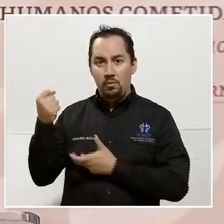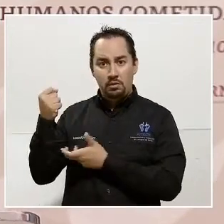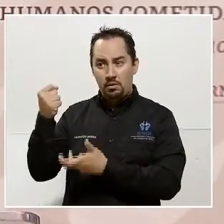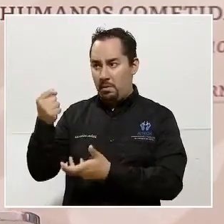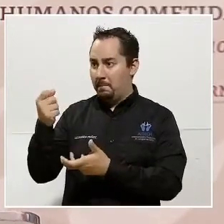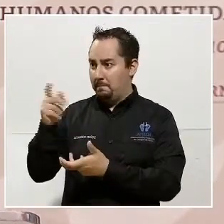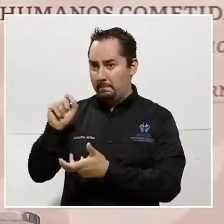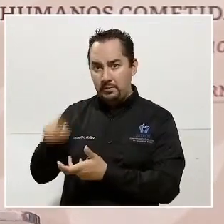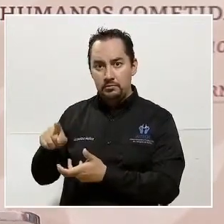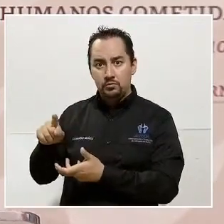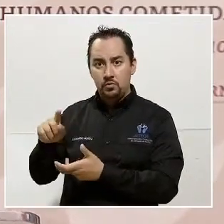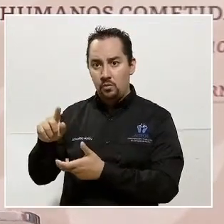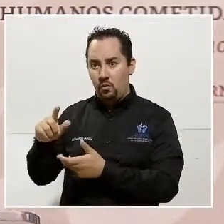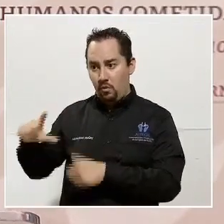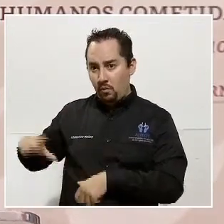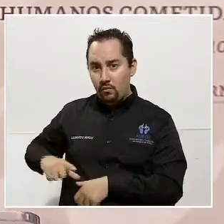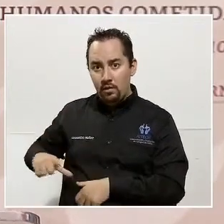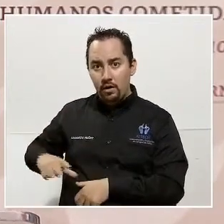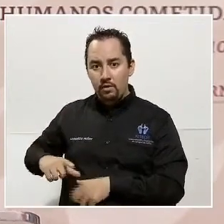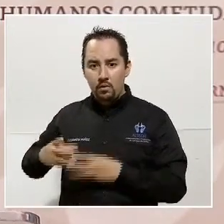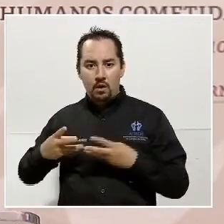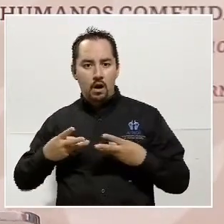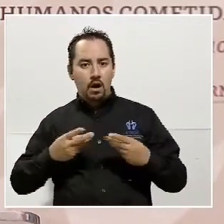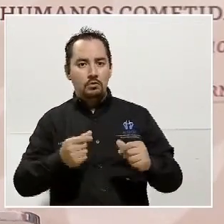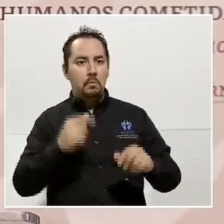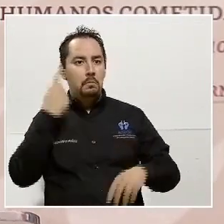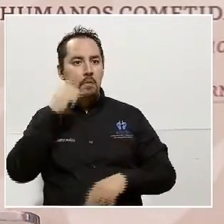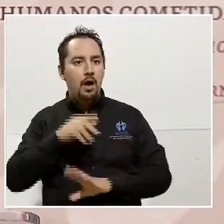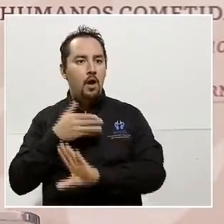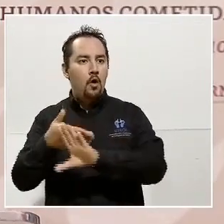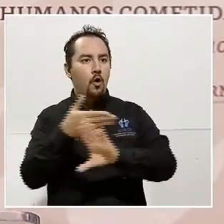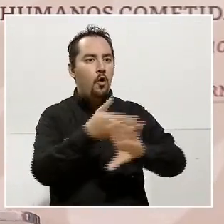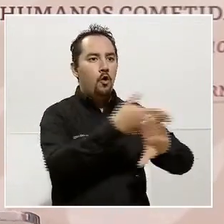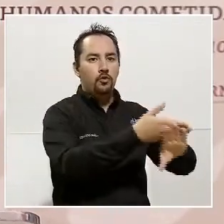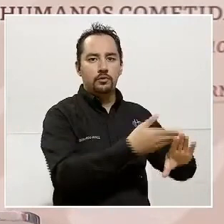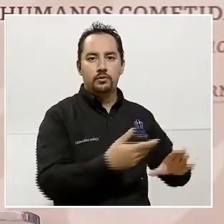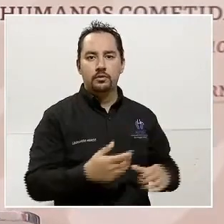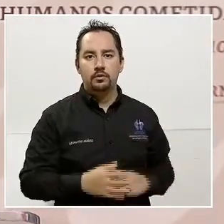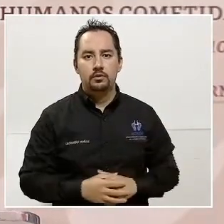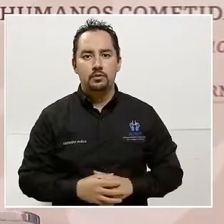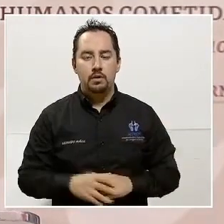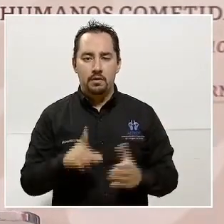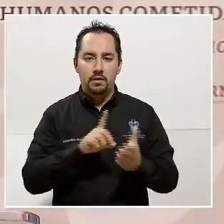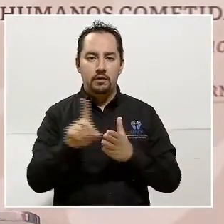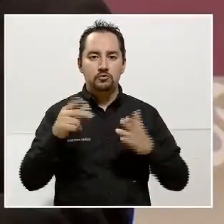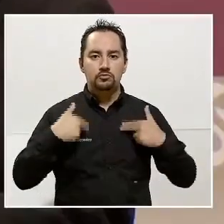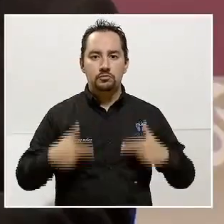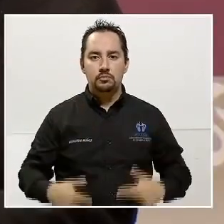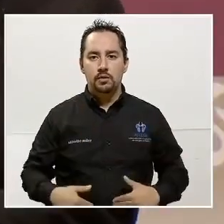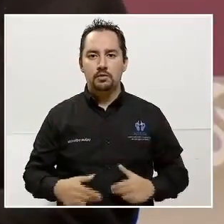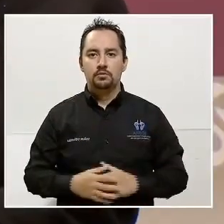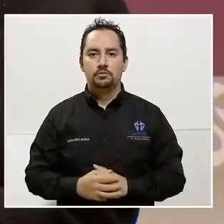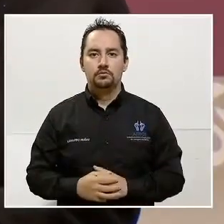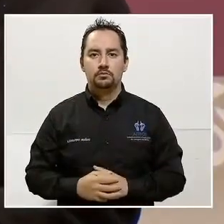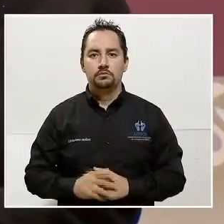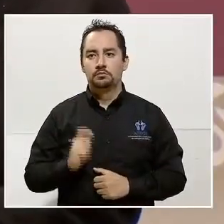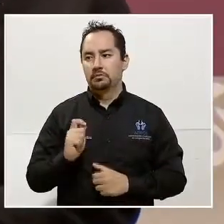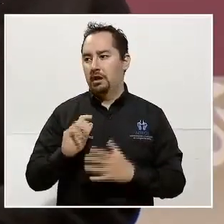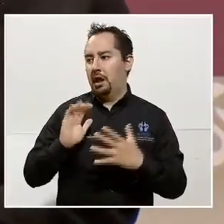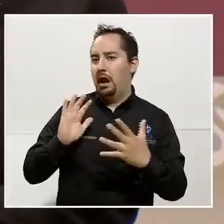económicos, materiales y humanos, inmuebles estatales y privados, fueron utilizados como